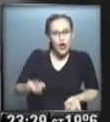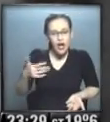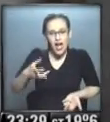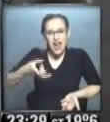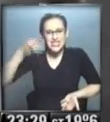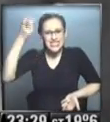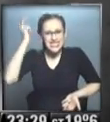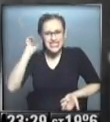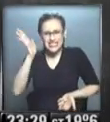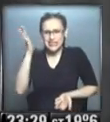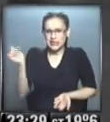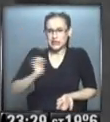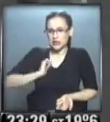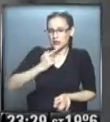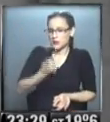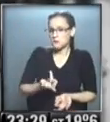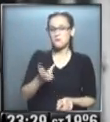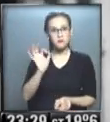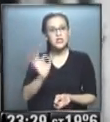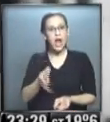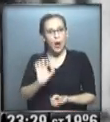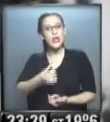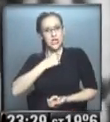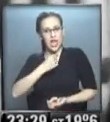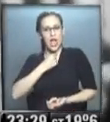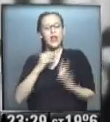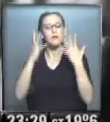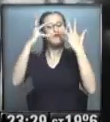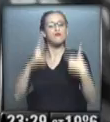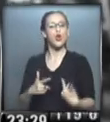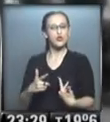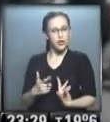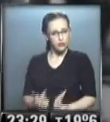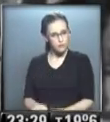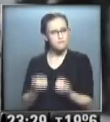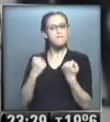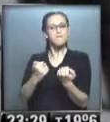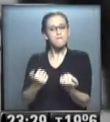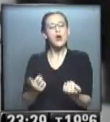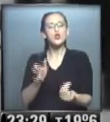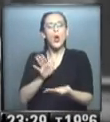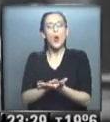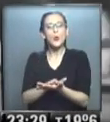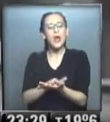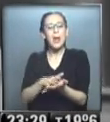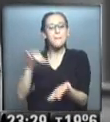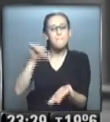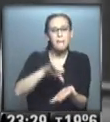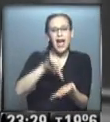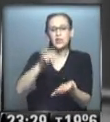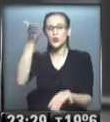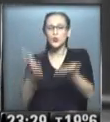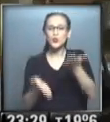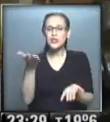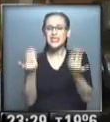Chile. Estábamos tan convencidos que queríamos llevar adelante un proyecto de generar un país más justo,